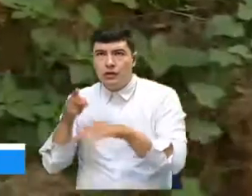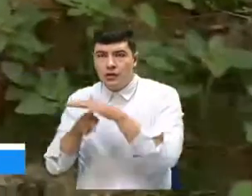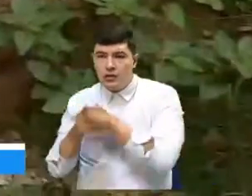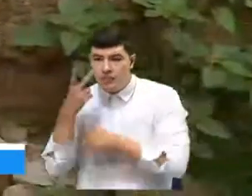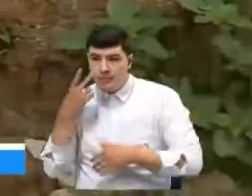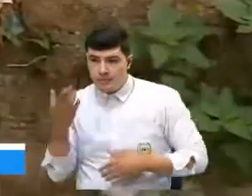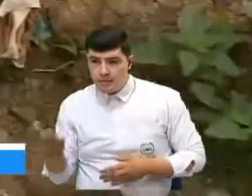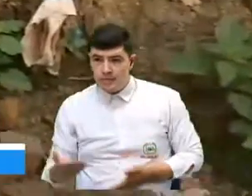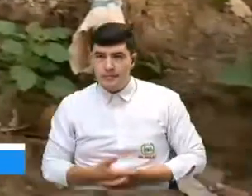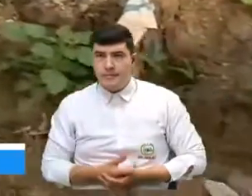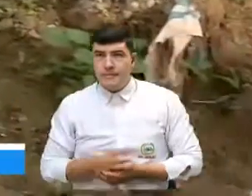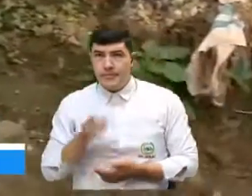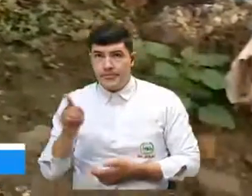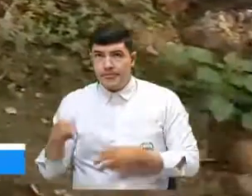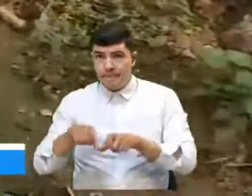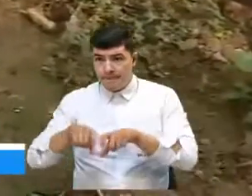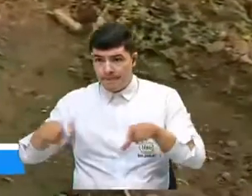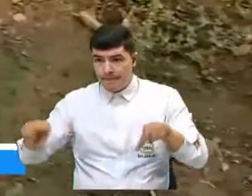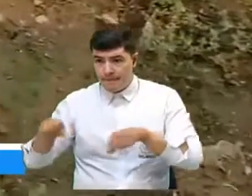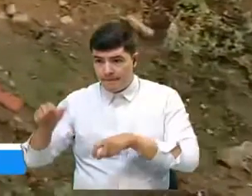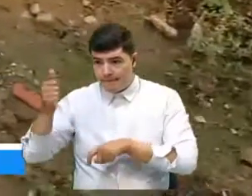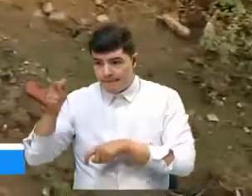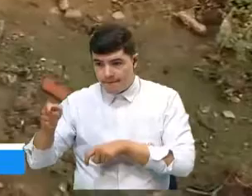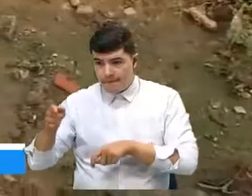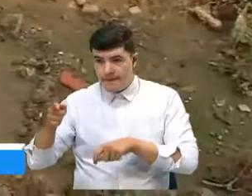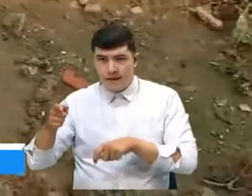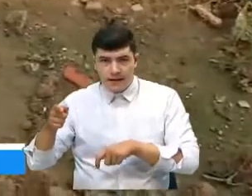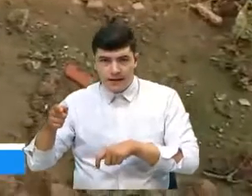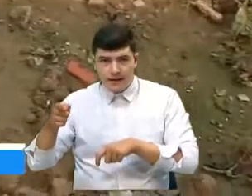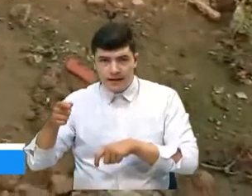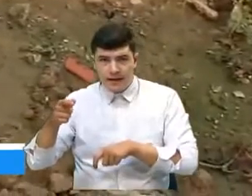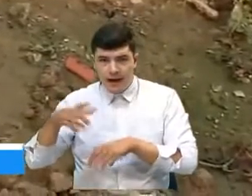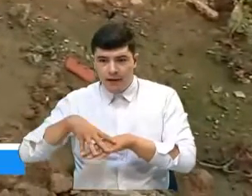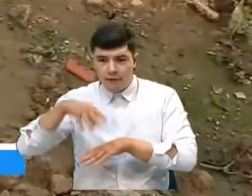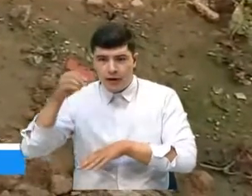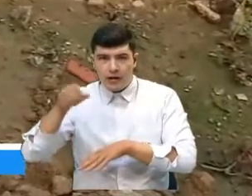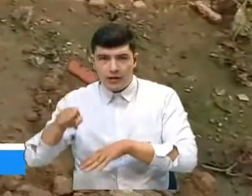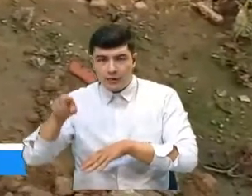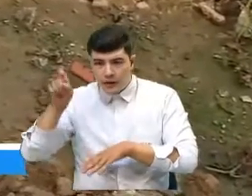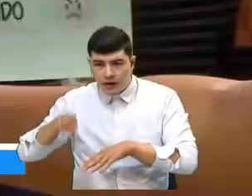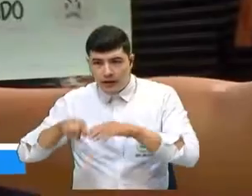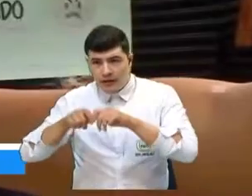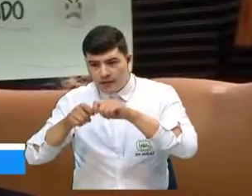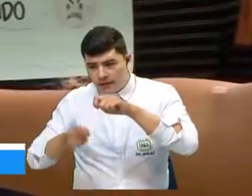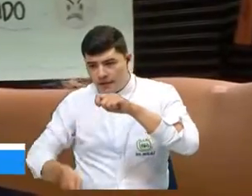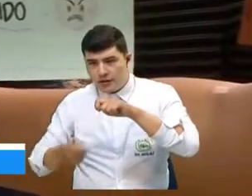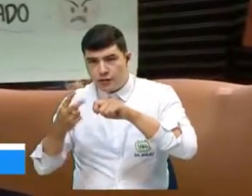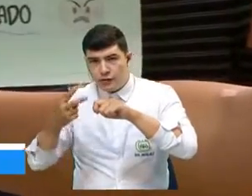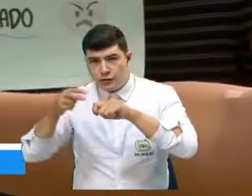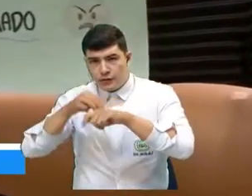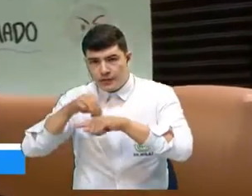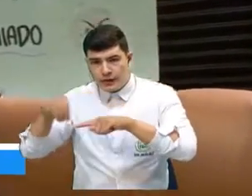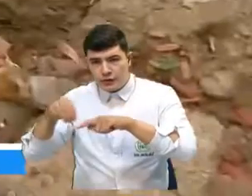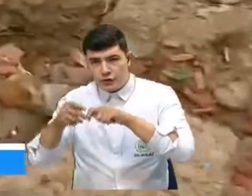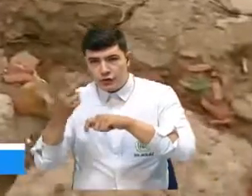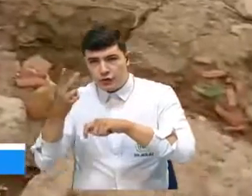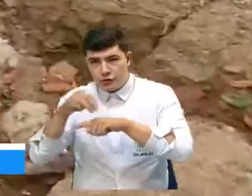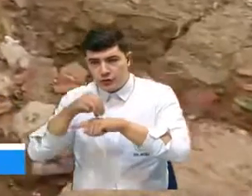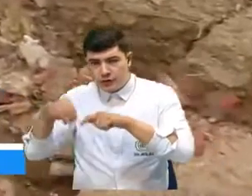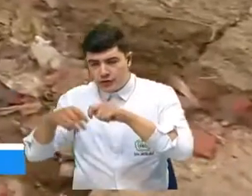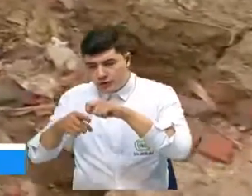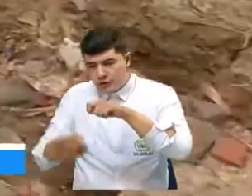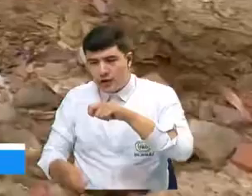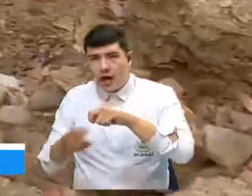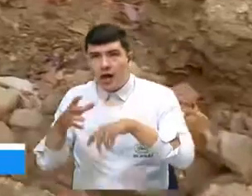se ve en el tubo principal de la cantera lladó está en el aire que yo sepa eso tiene que más o menos profundidad dos metros y medio de profundidad y tierra y la